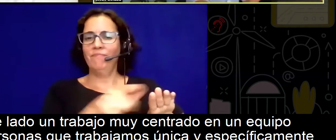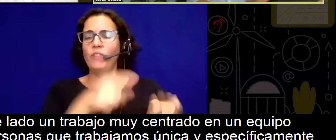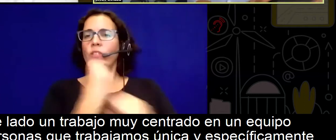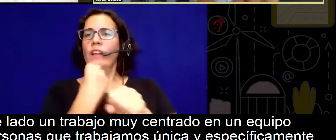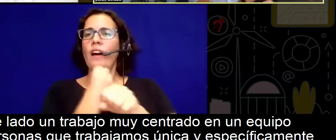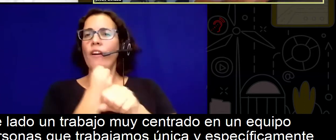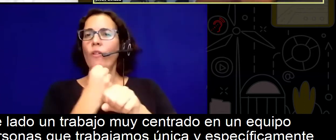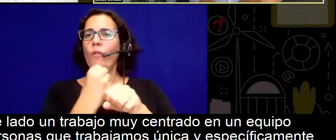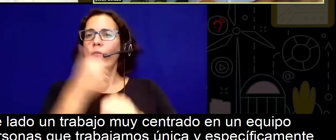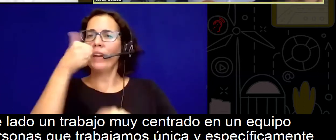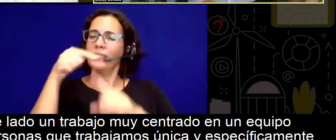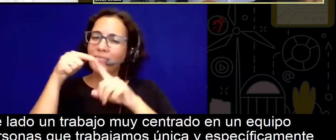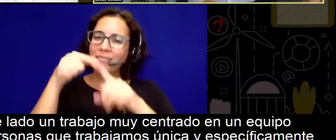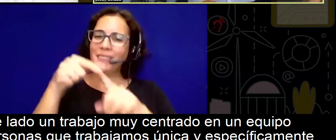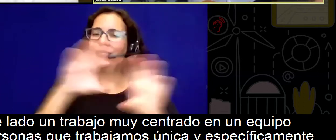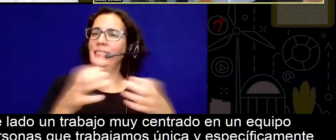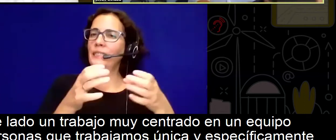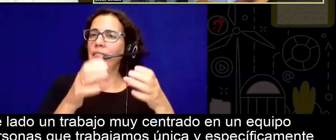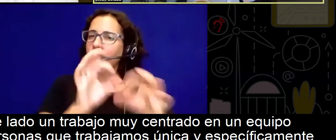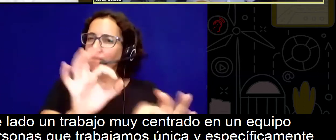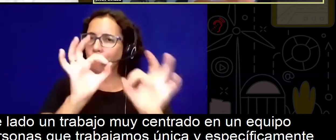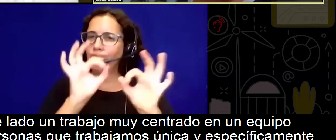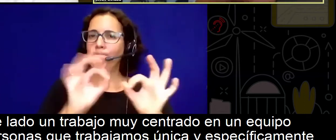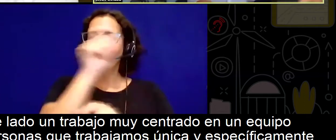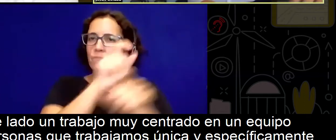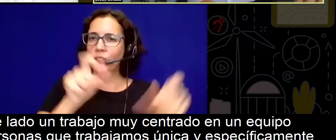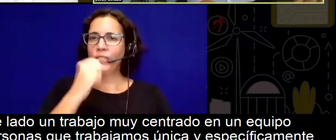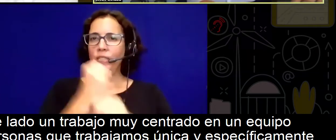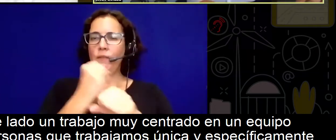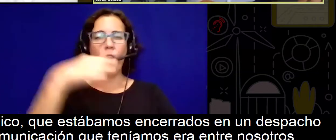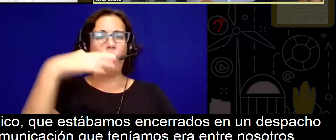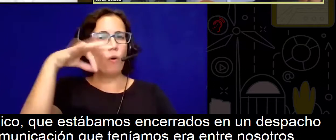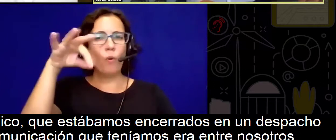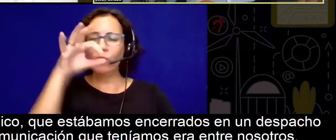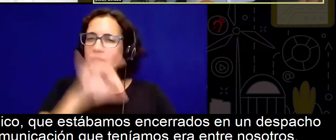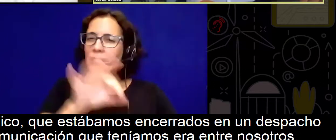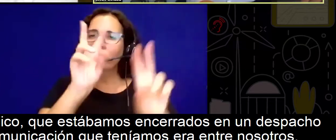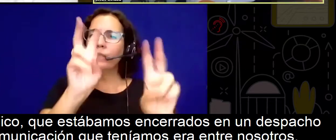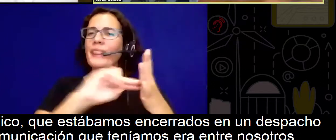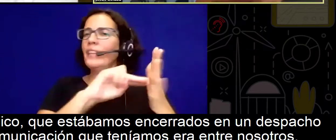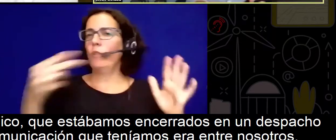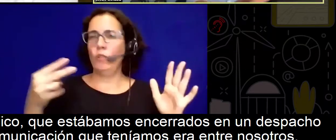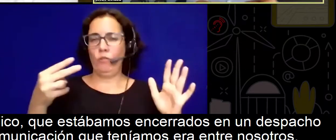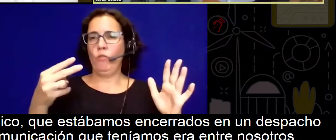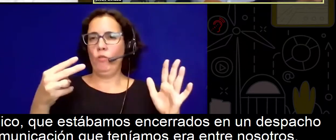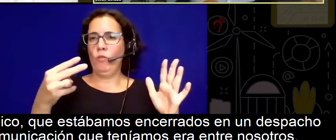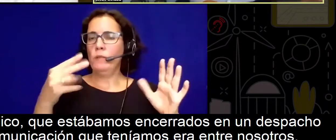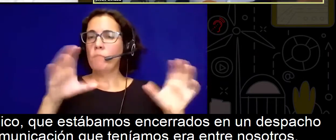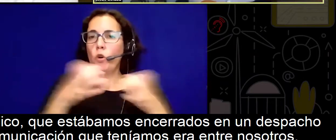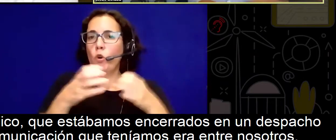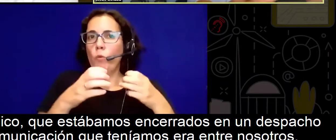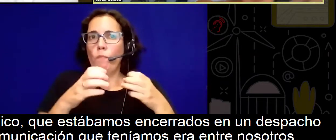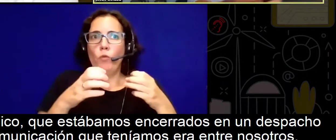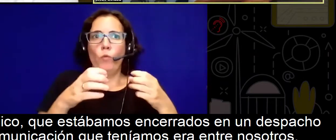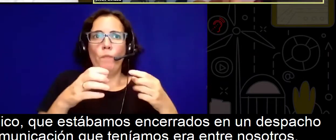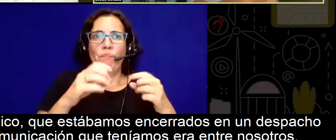muy centrado en un equipo muy concreto de personas que trabajamos única y específicamente en el ámbito tecnológico, que estábamos encerrados en un despacho y que